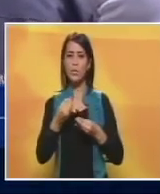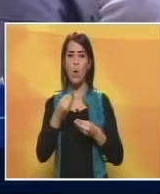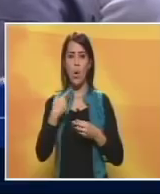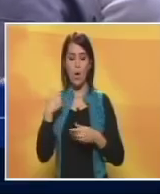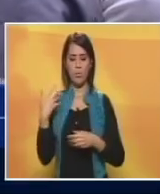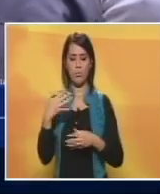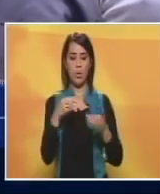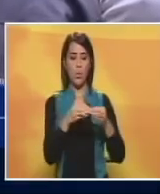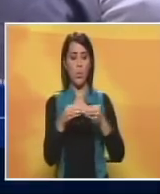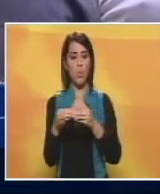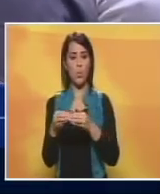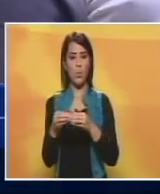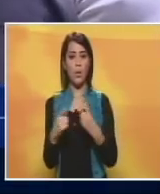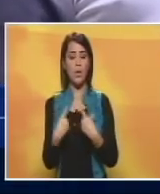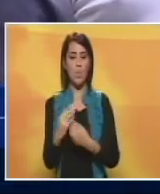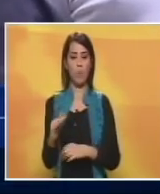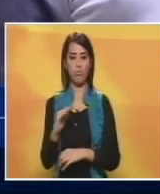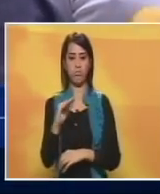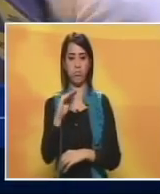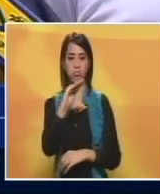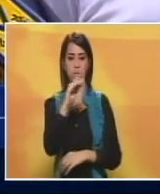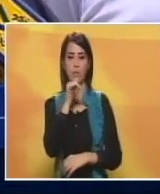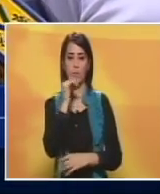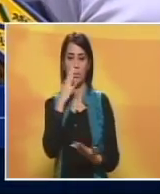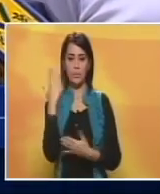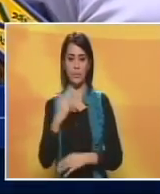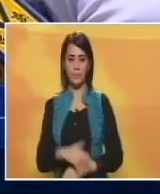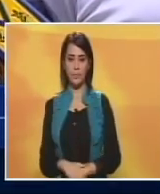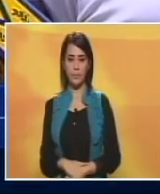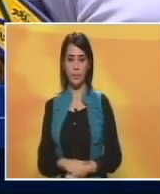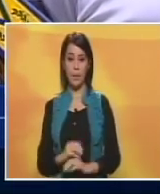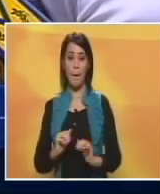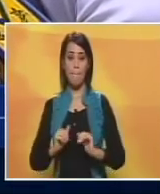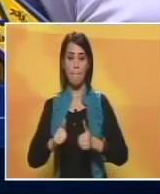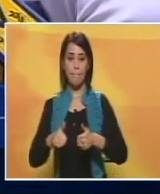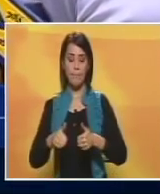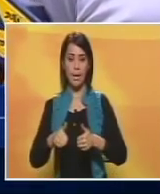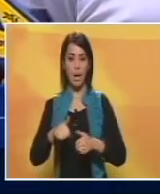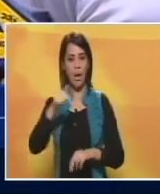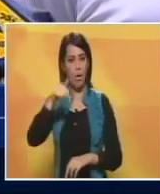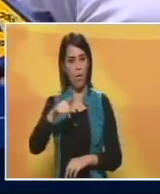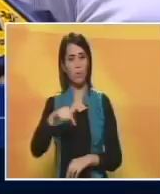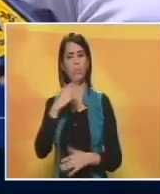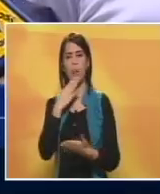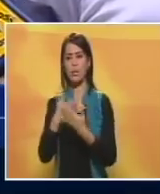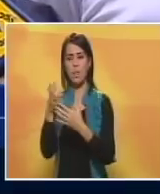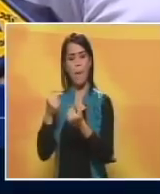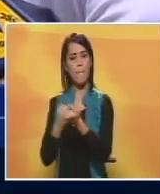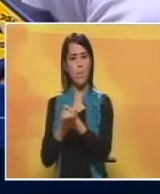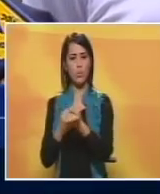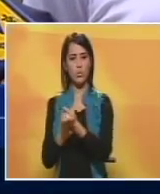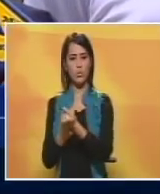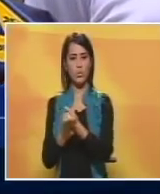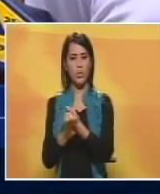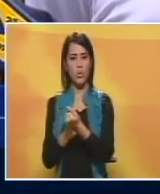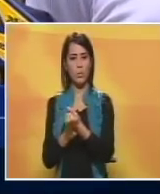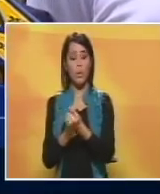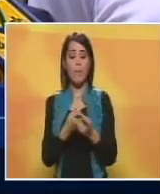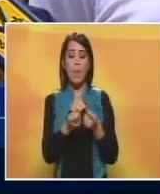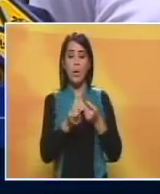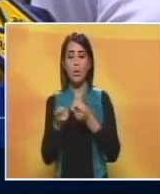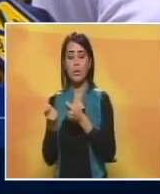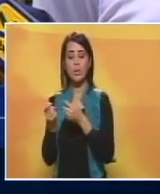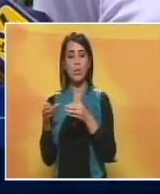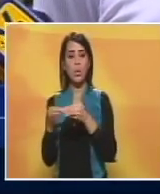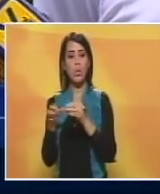5 cuadrantes del Guaraíra Repano. Vamos a escuchar sus declaraciones. Que a partir de hoy, gracias al apoyo de la coordinación de